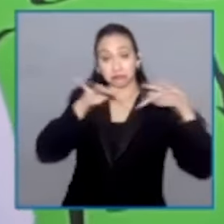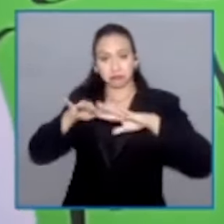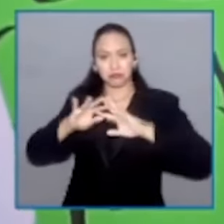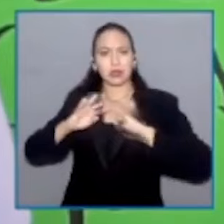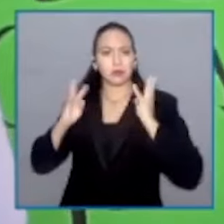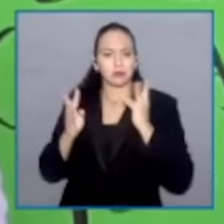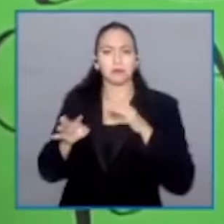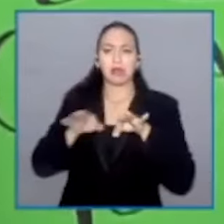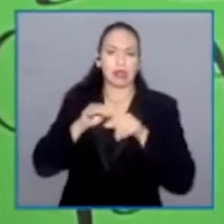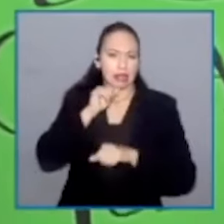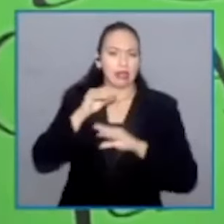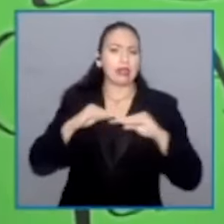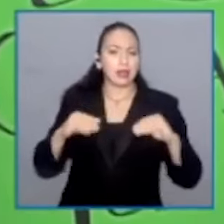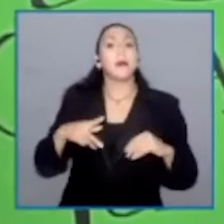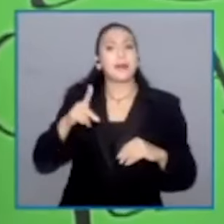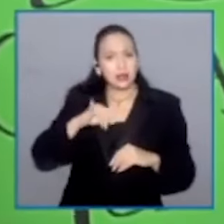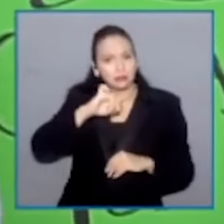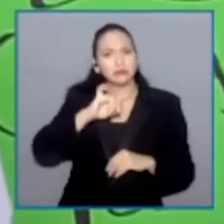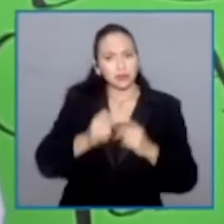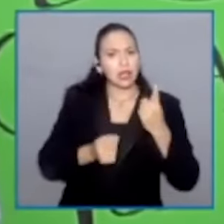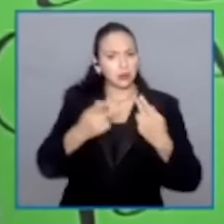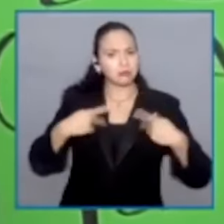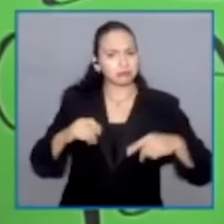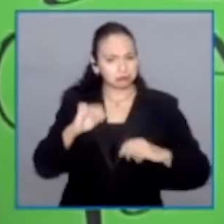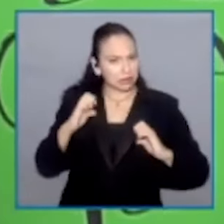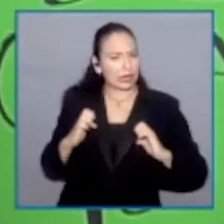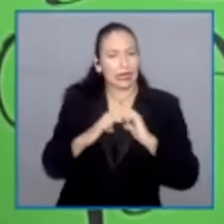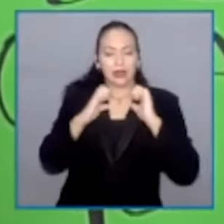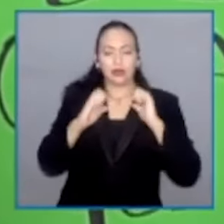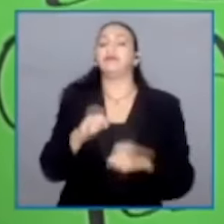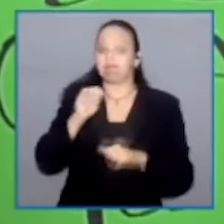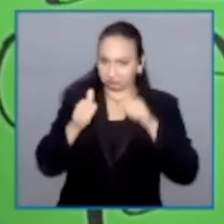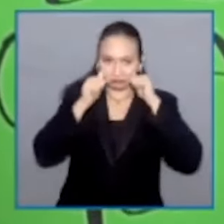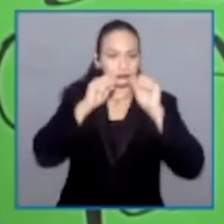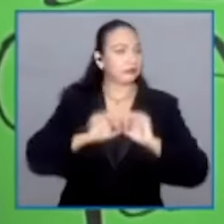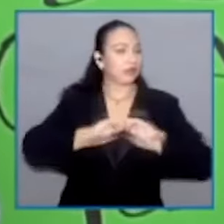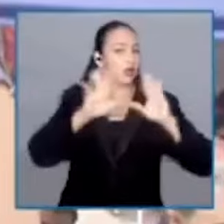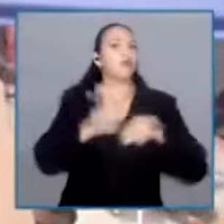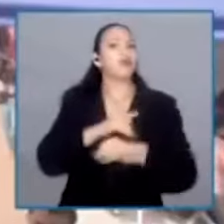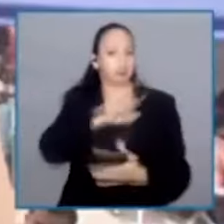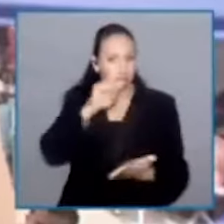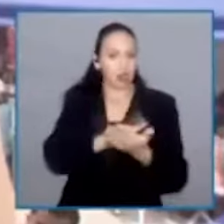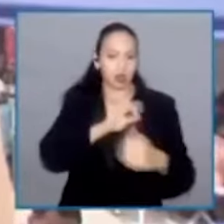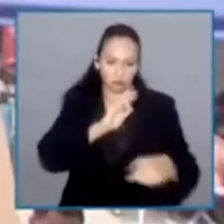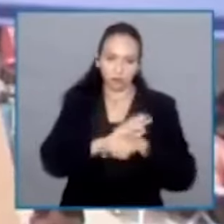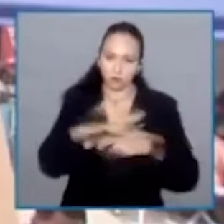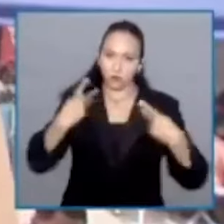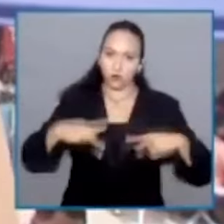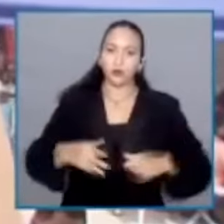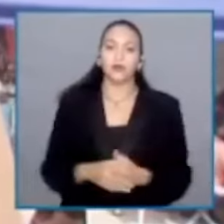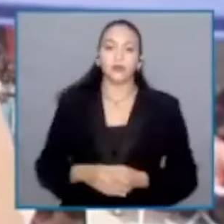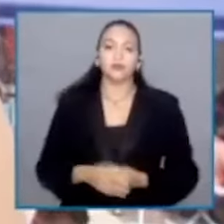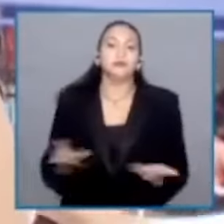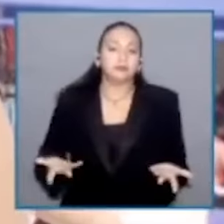para atender de manera inmediata todos los asuntos urgentes que se presentan. Si hay una queja que tengamos que